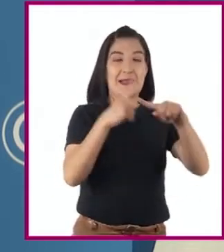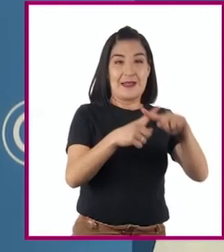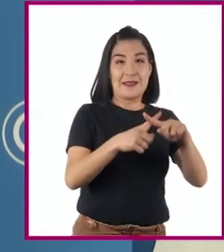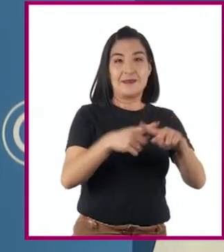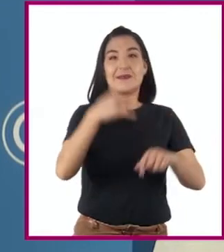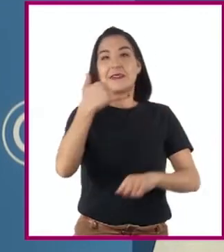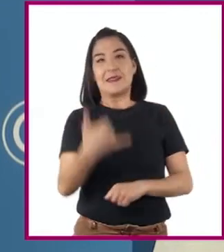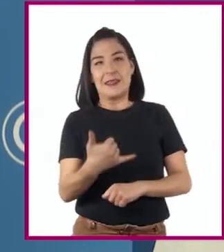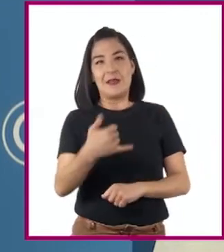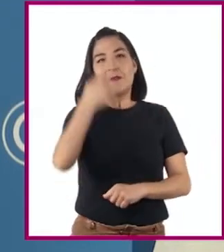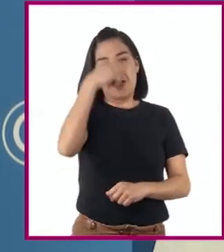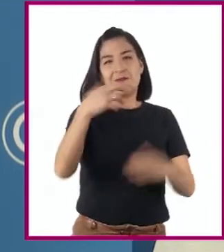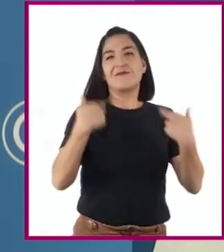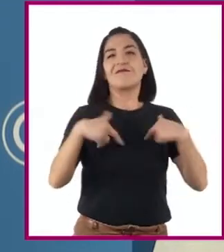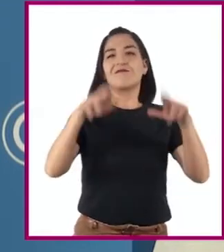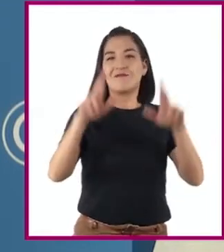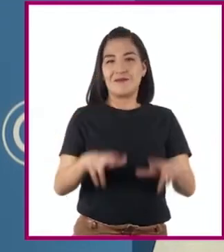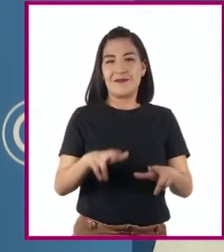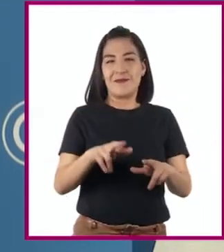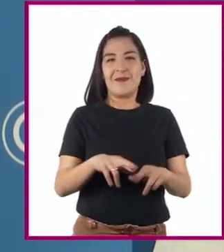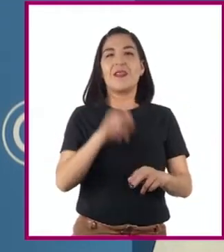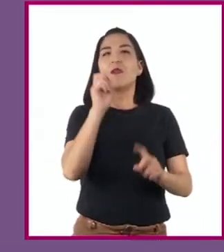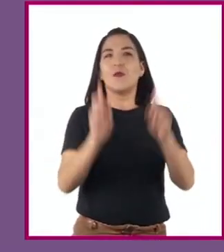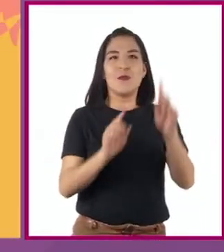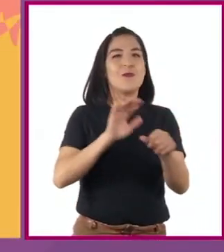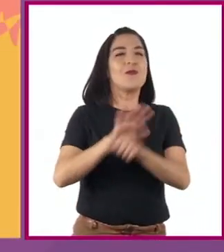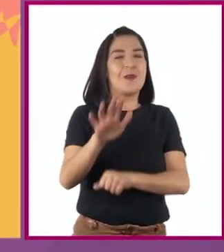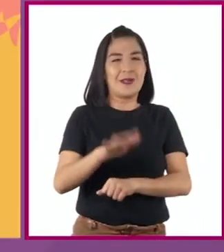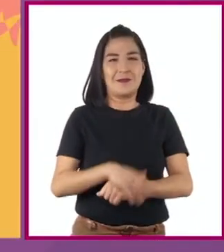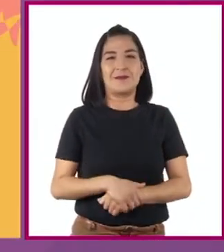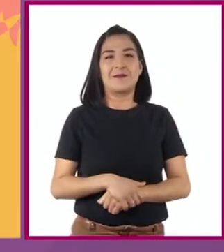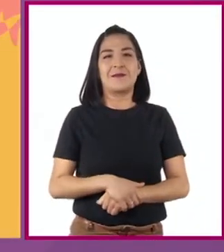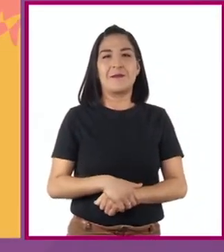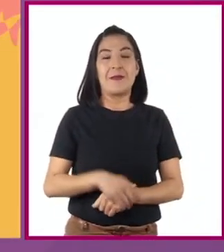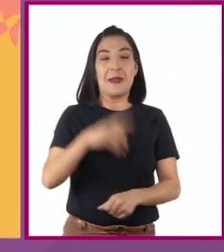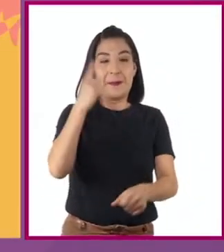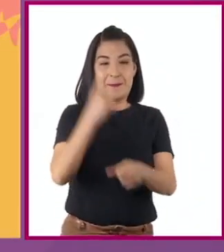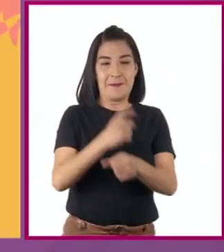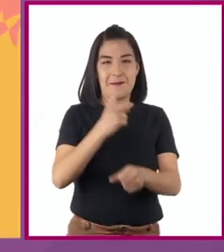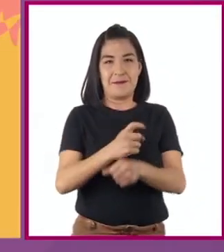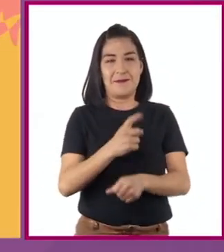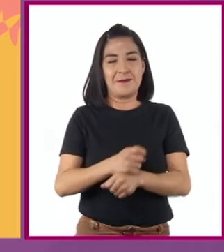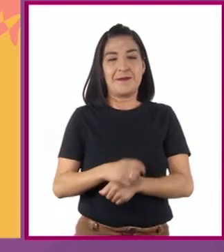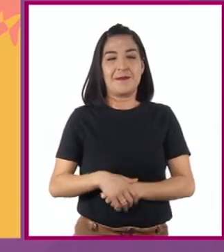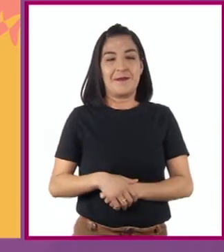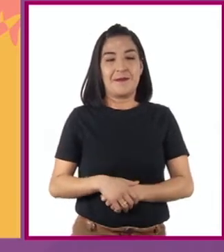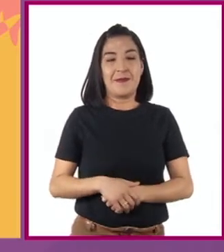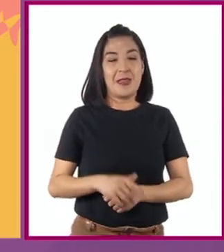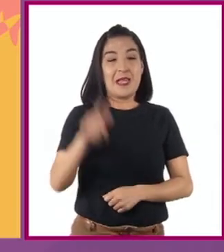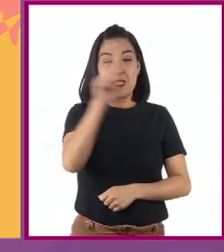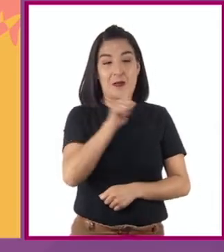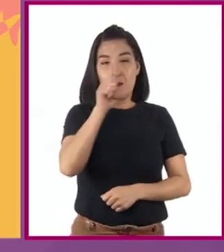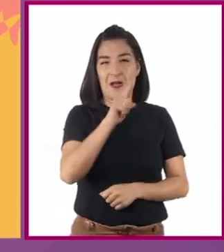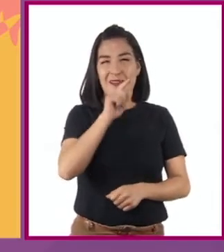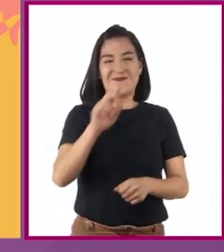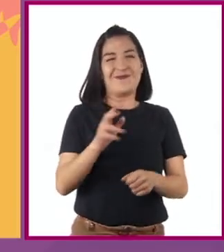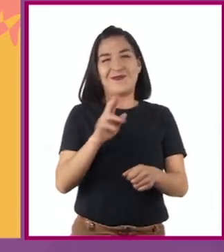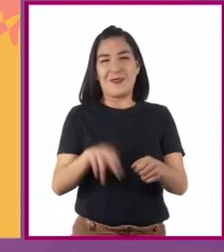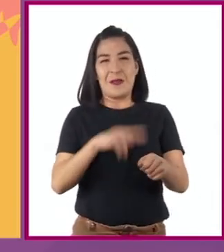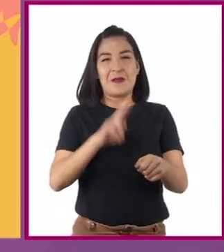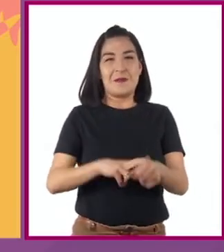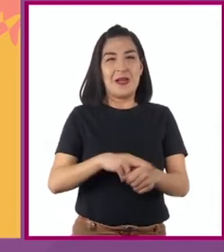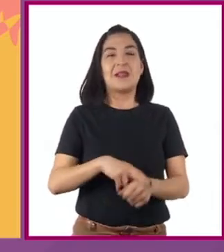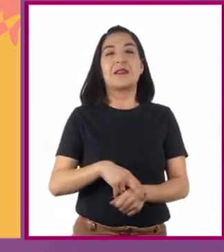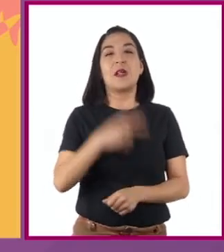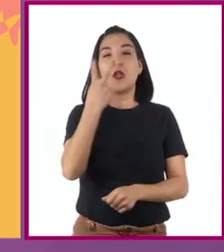y para representar a las incógnitas. Primera condición. En lenguaje común, dos